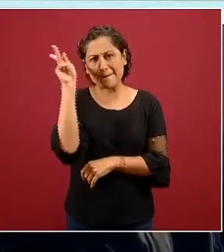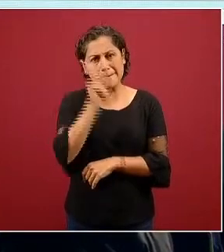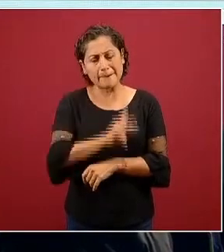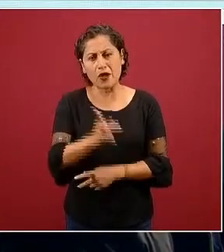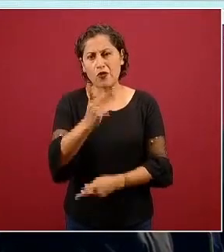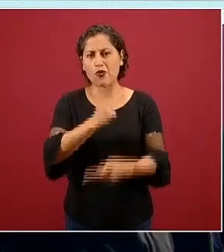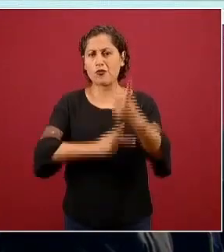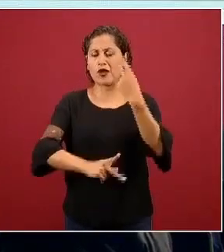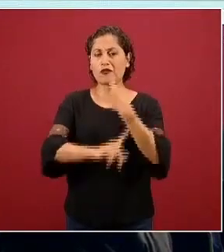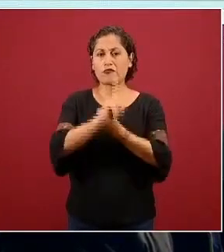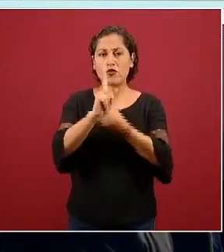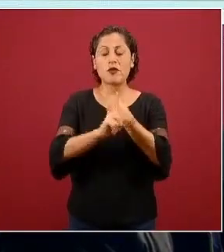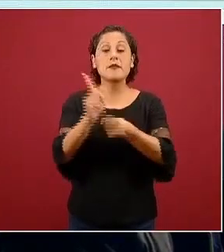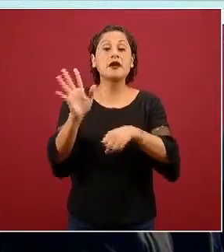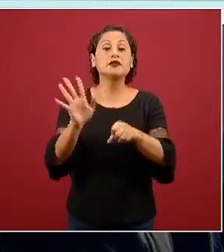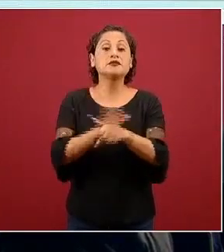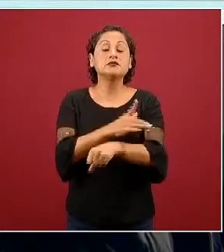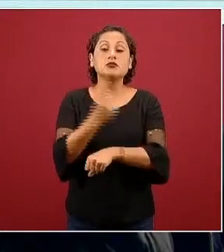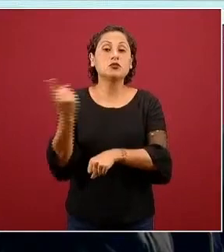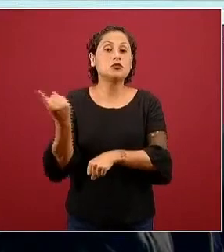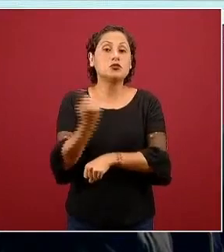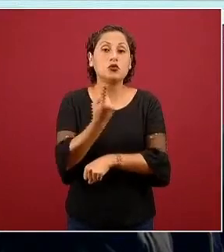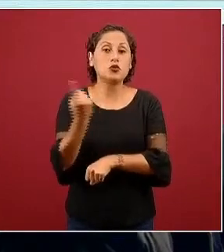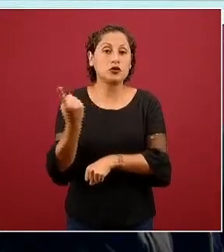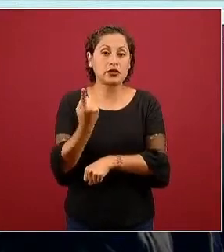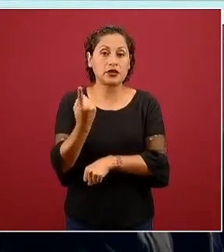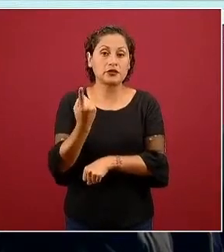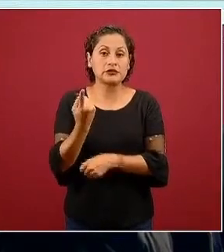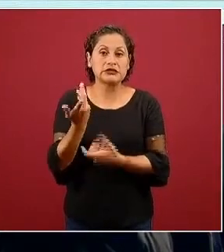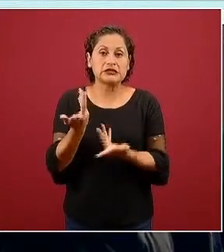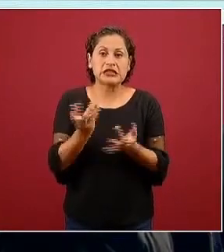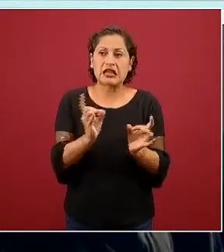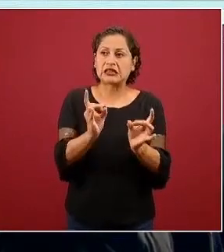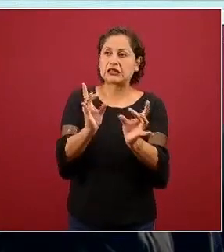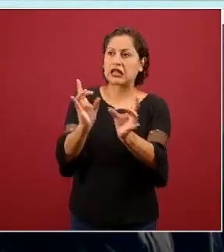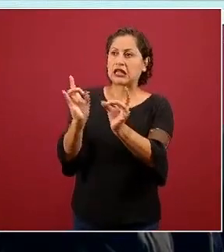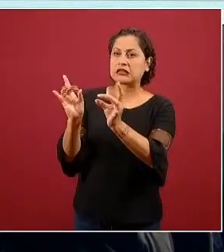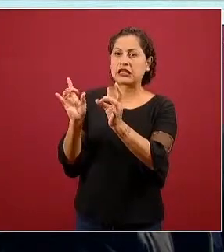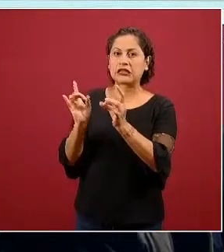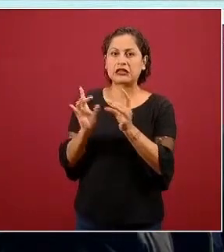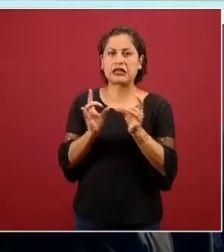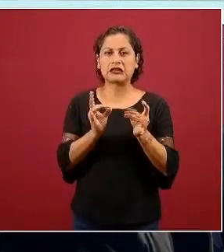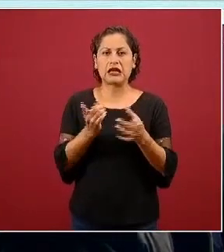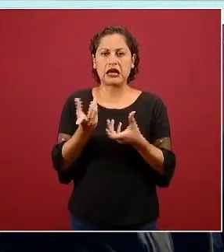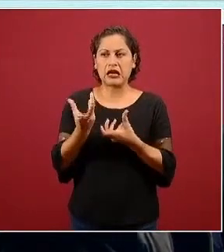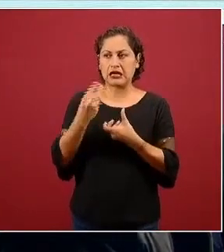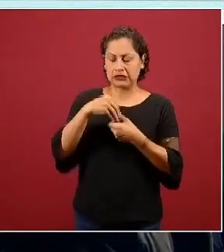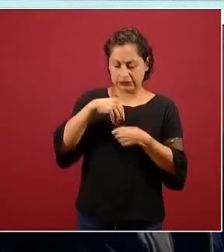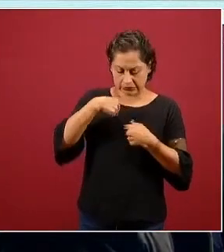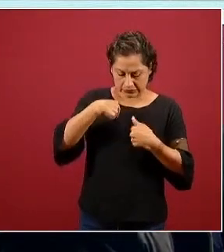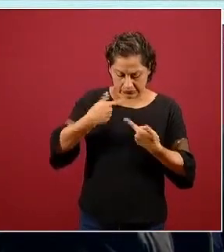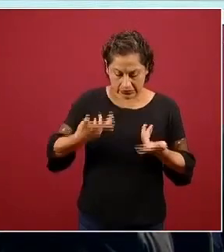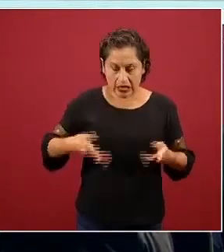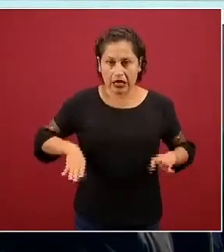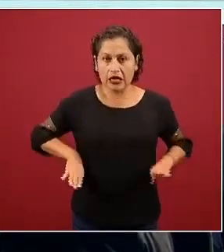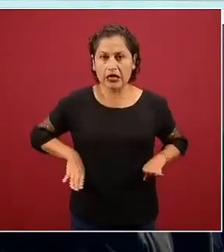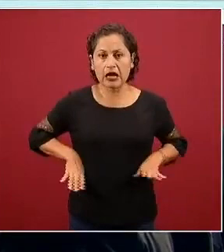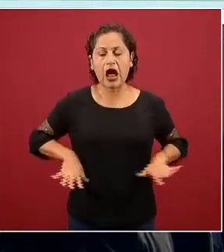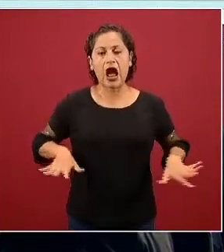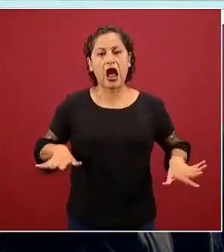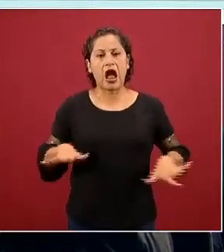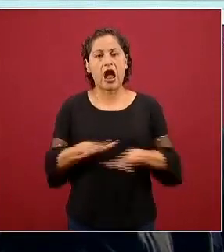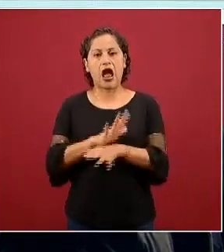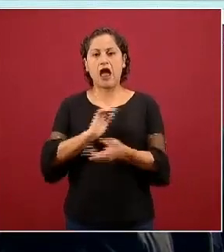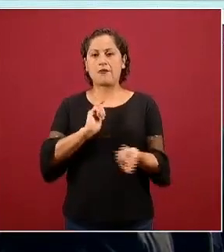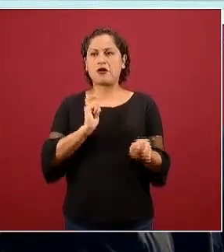lo tanto, puede generar mayores desajustes conductuales y